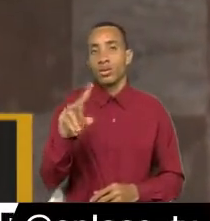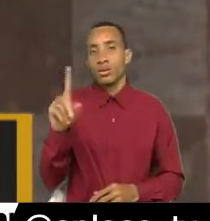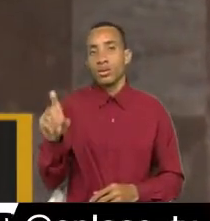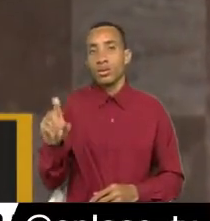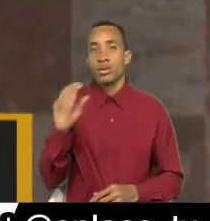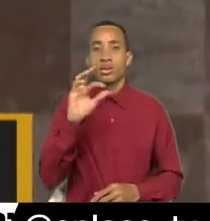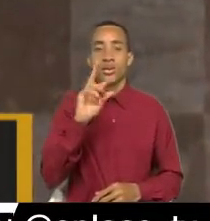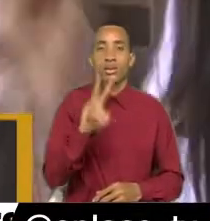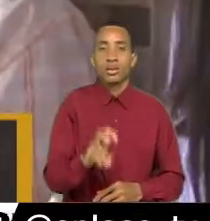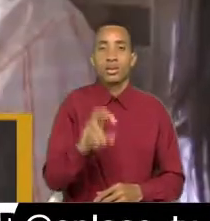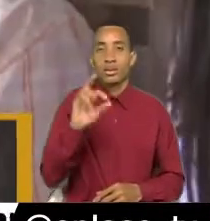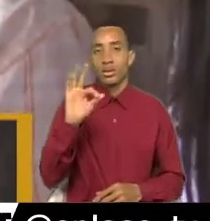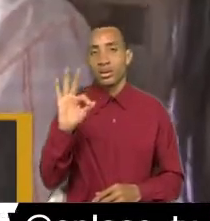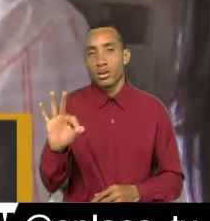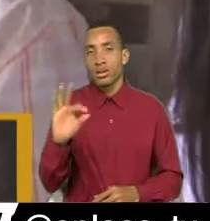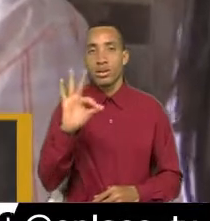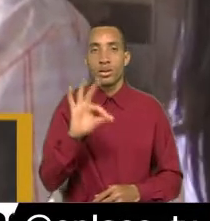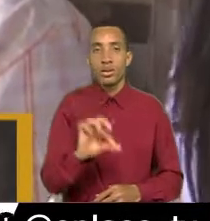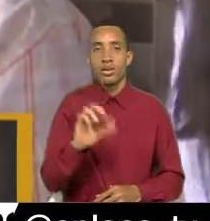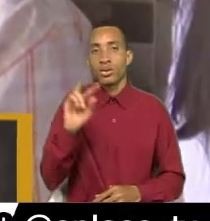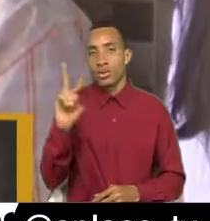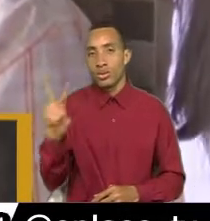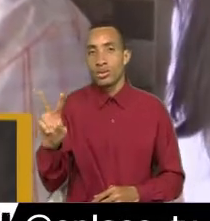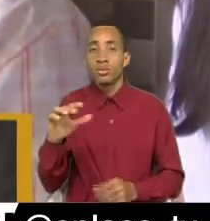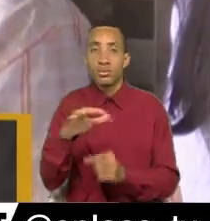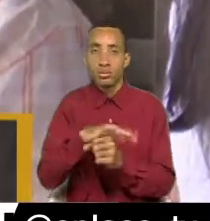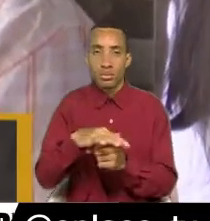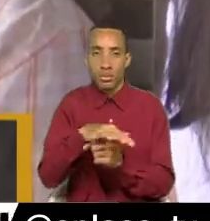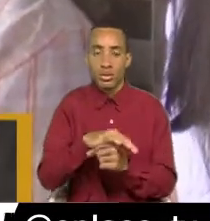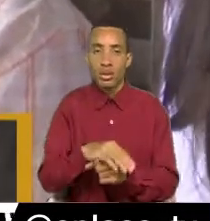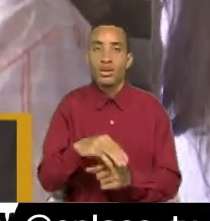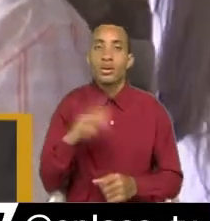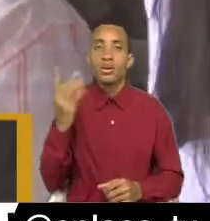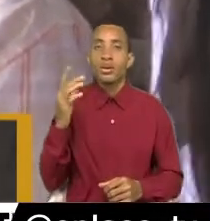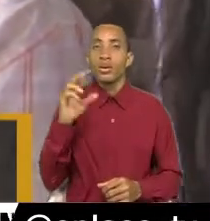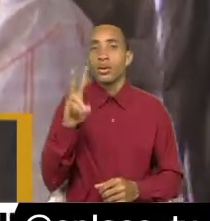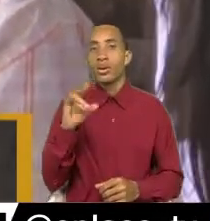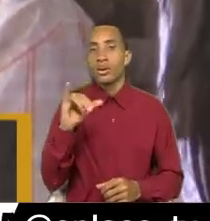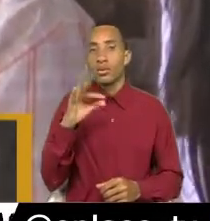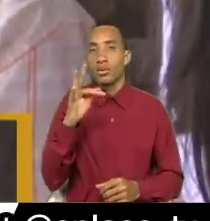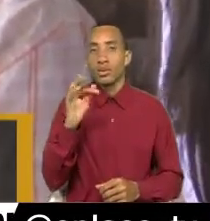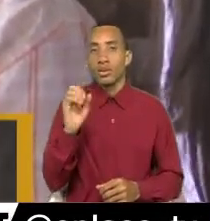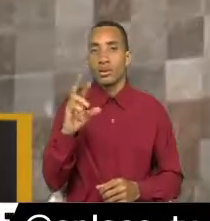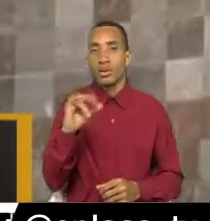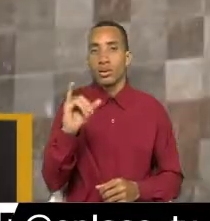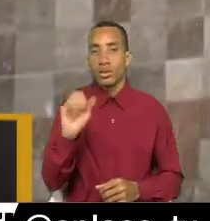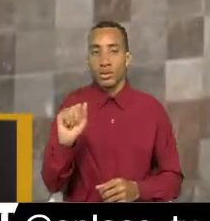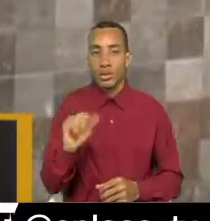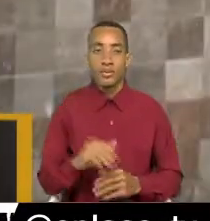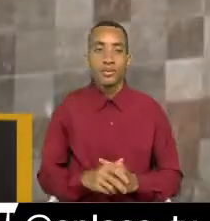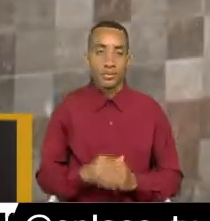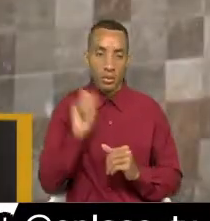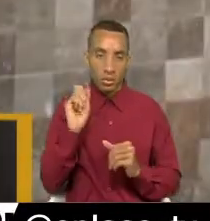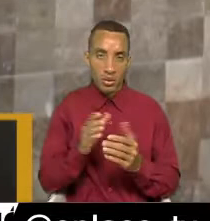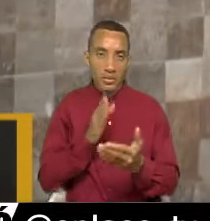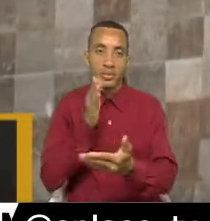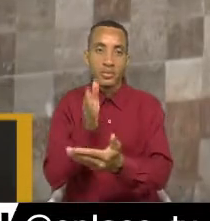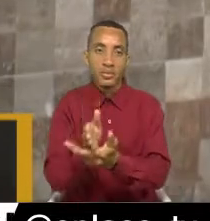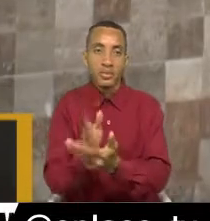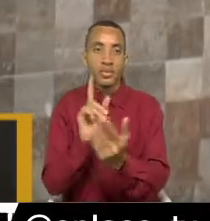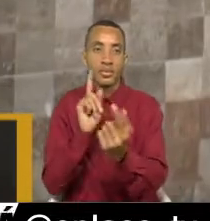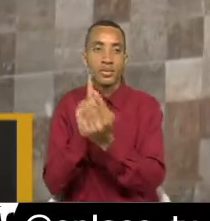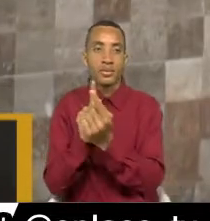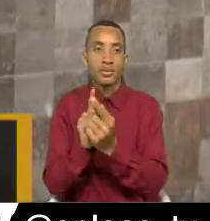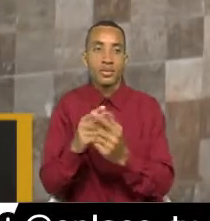311-826-7382 o pueden dirigirse al barrio La Victoria en la calle 41, número 2151. Hasta el momento ninguna